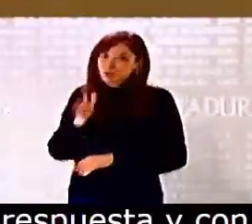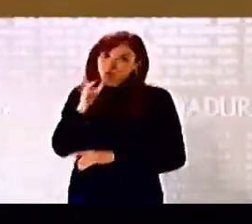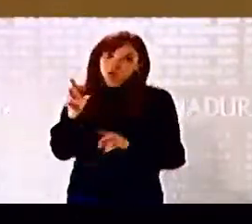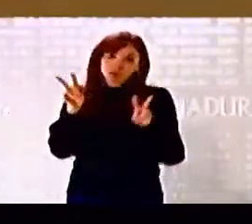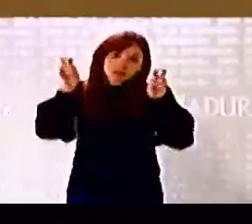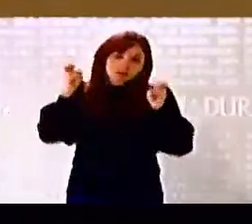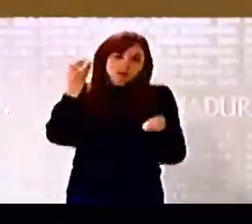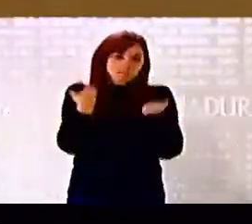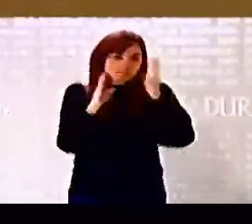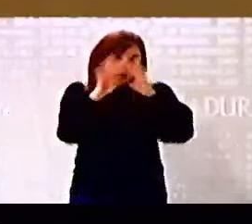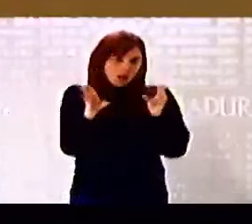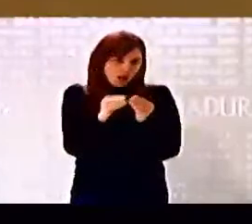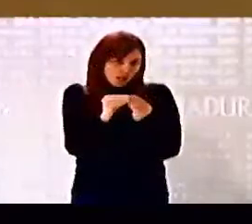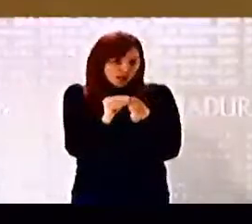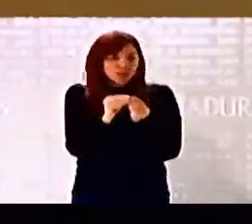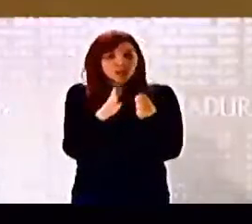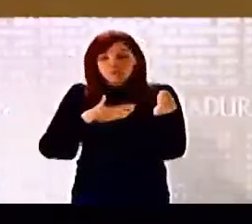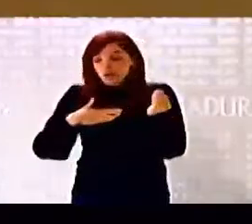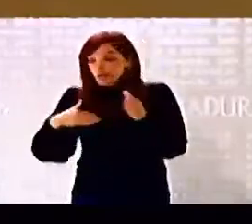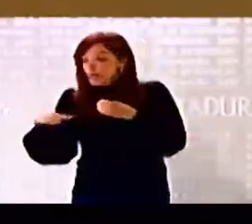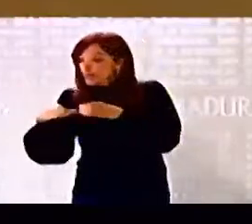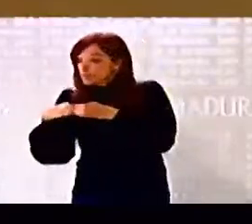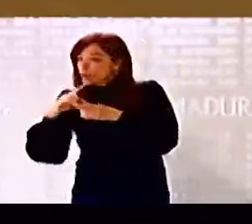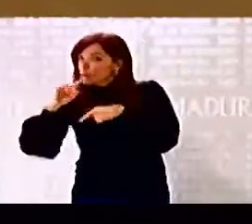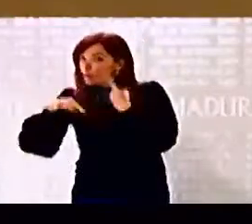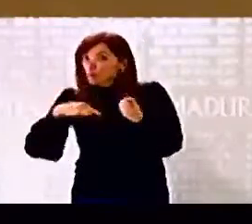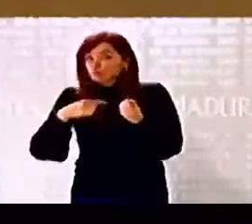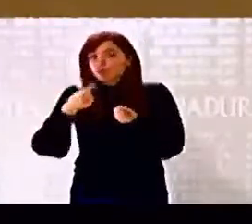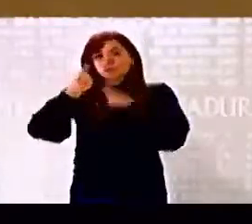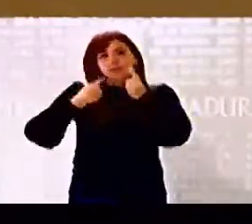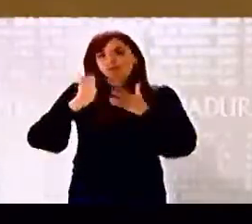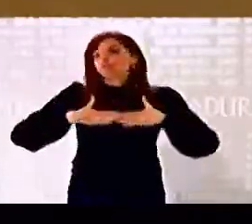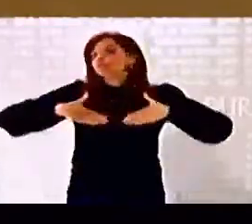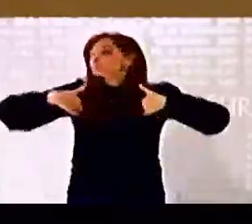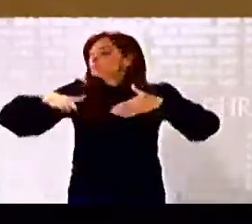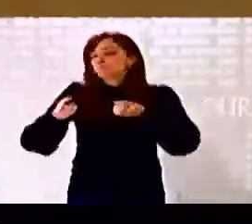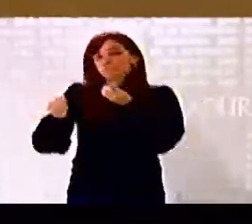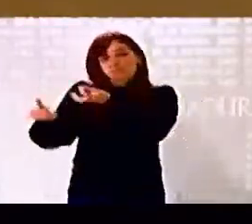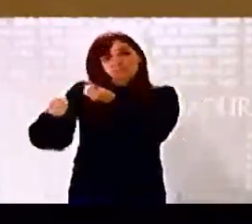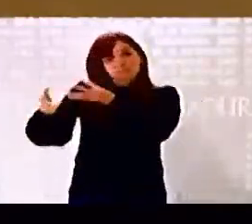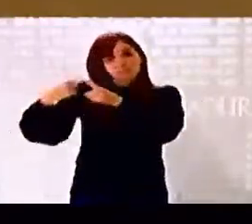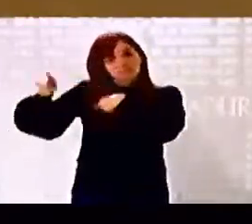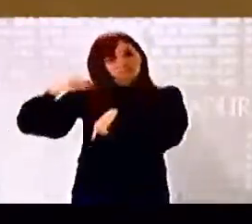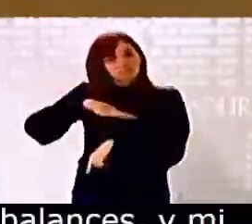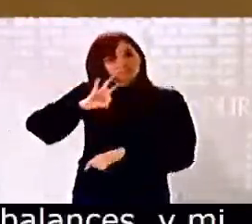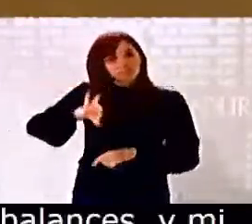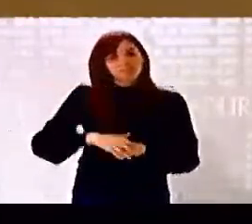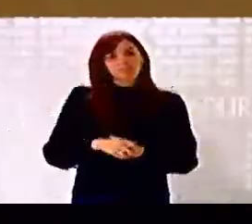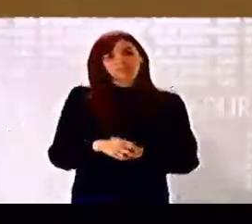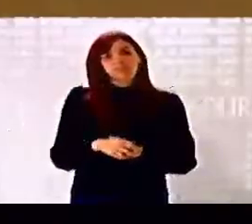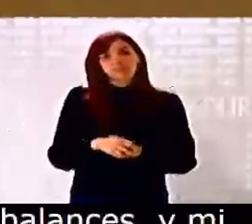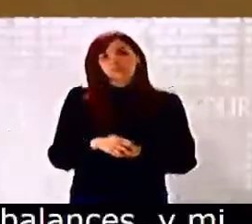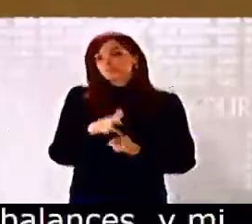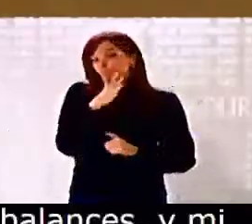de los balances y mi equipo podrá trasladarles todos los datos que ustedes precisen en este aniversario de la